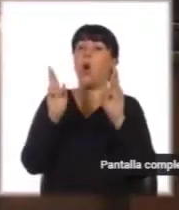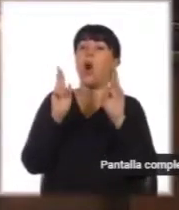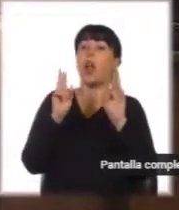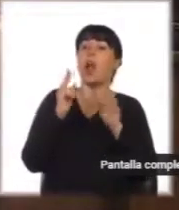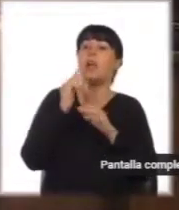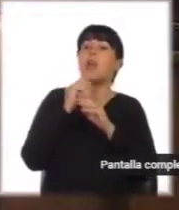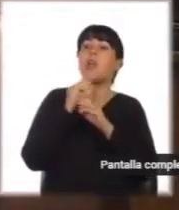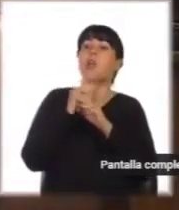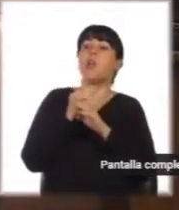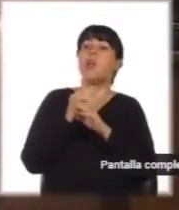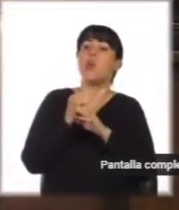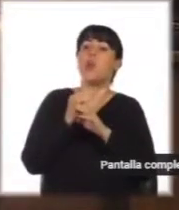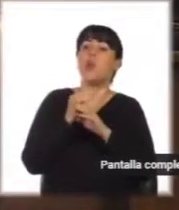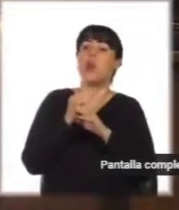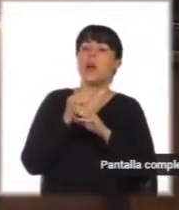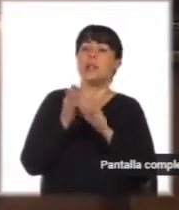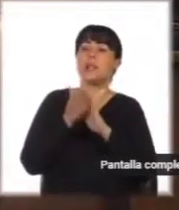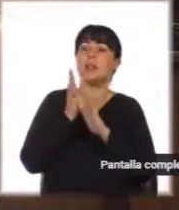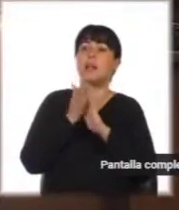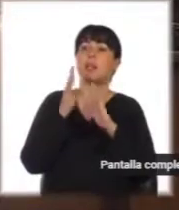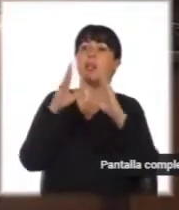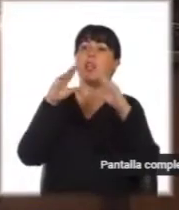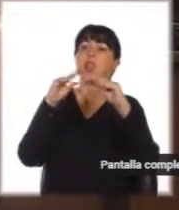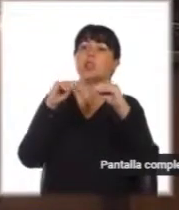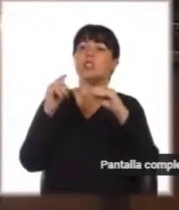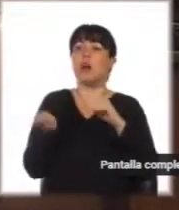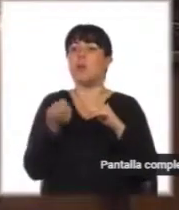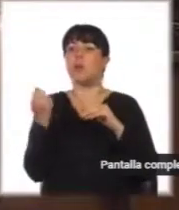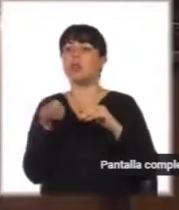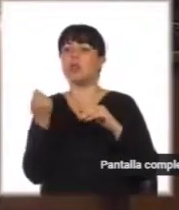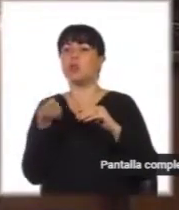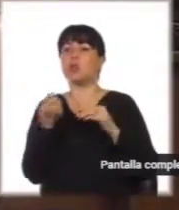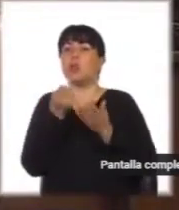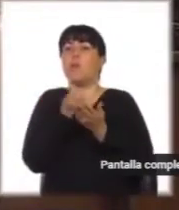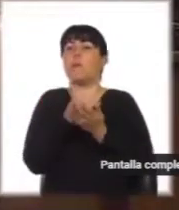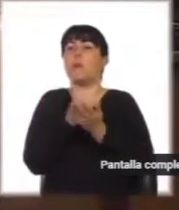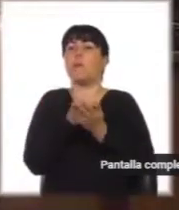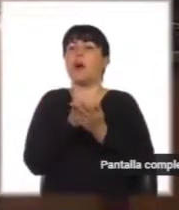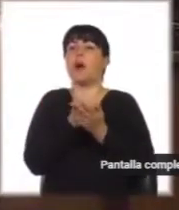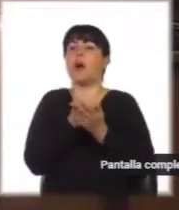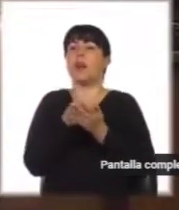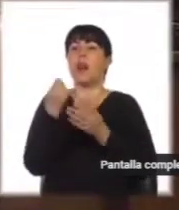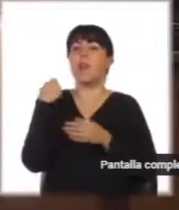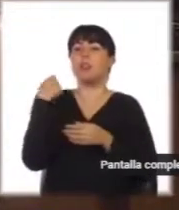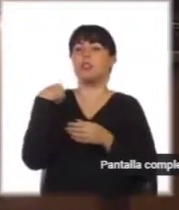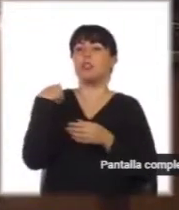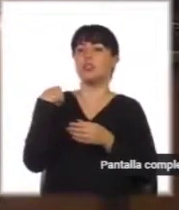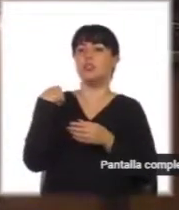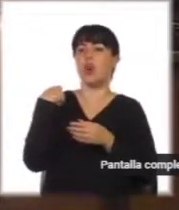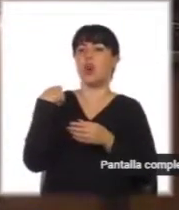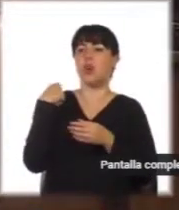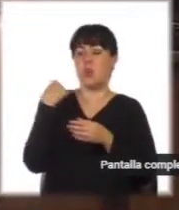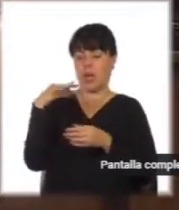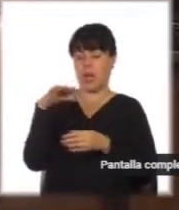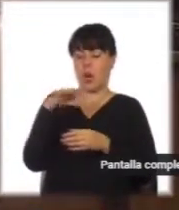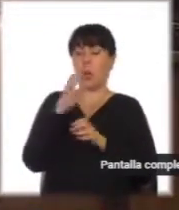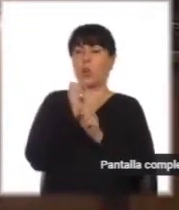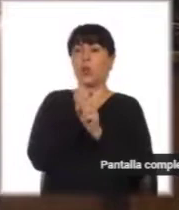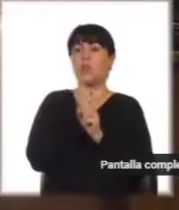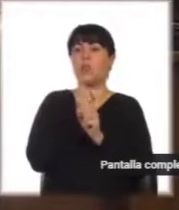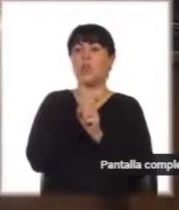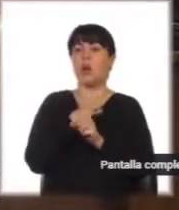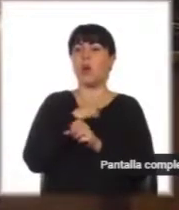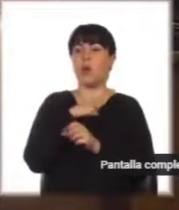nunca tengas que salir de noche a changar para poder pagar la pensión, porque en el único trabajo que